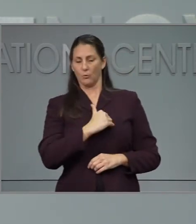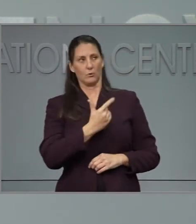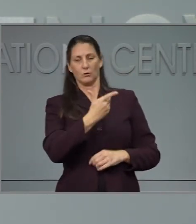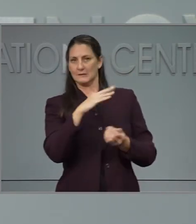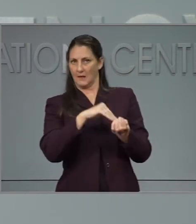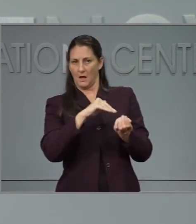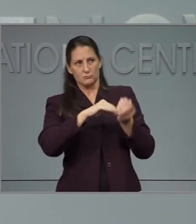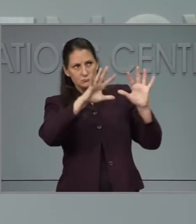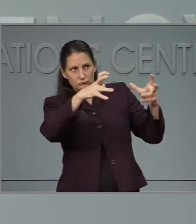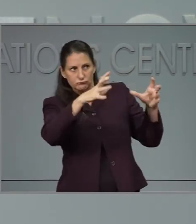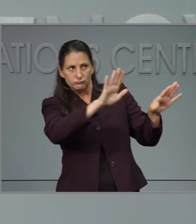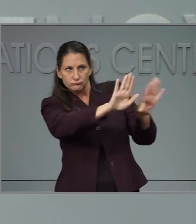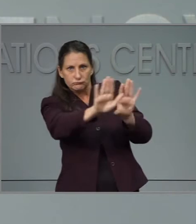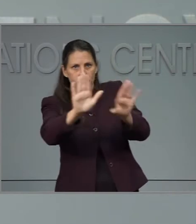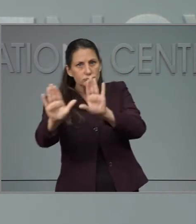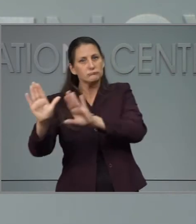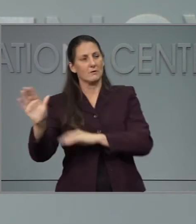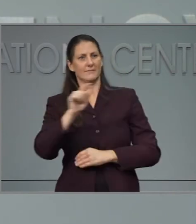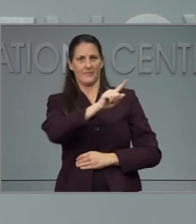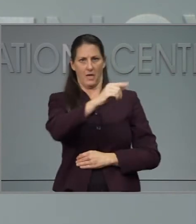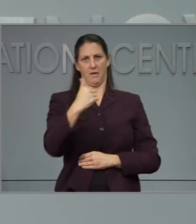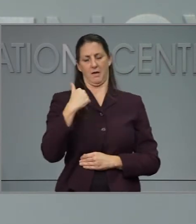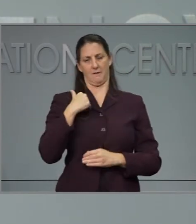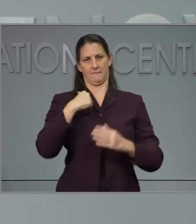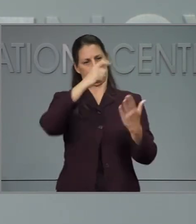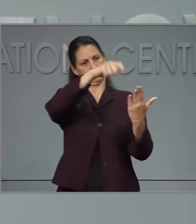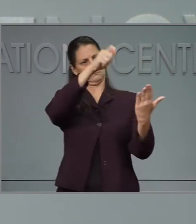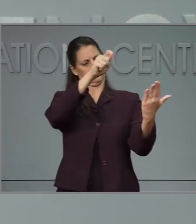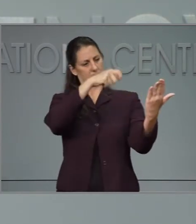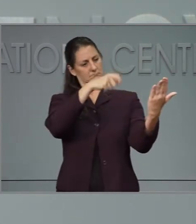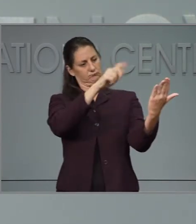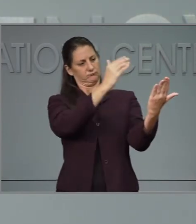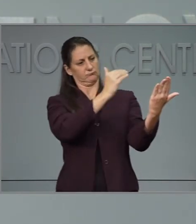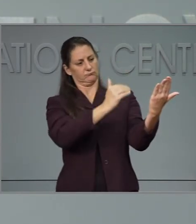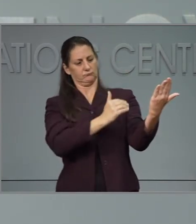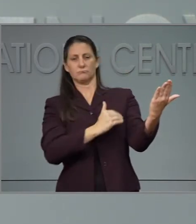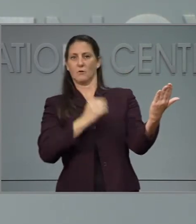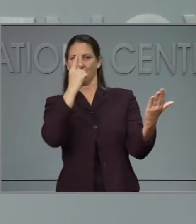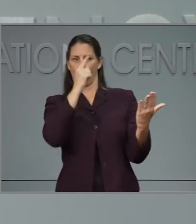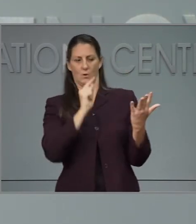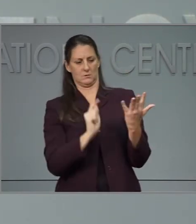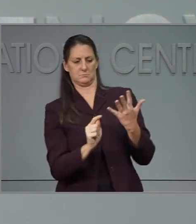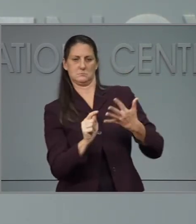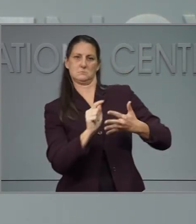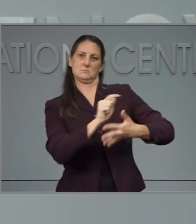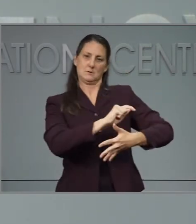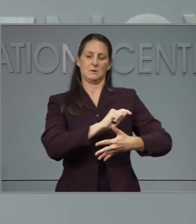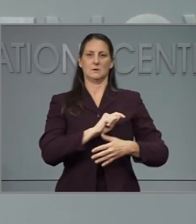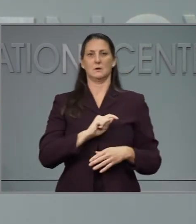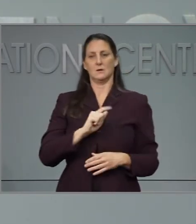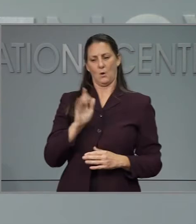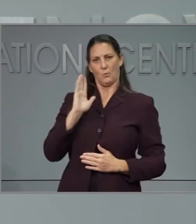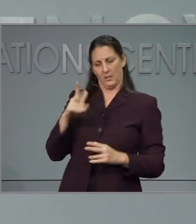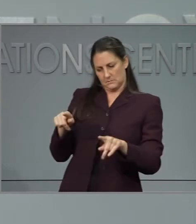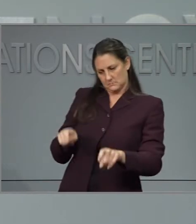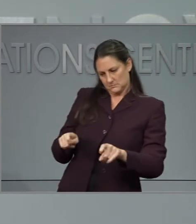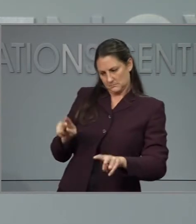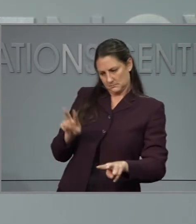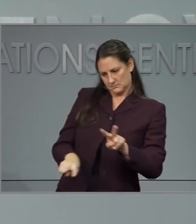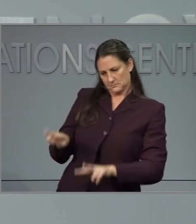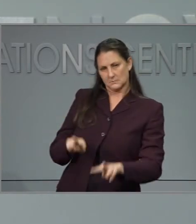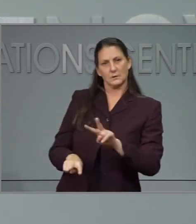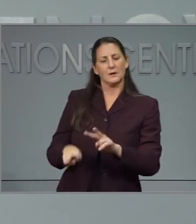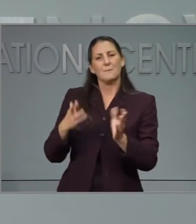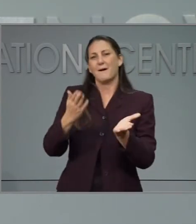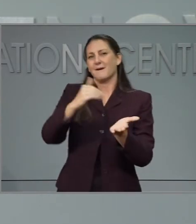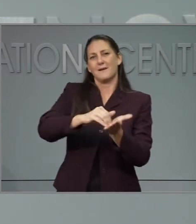salud, pueden definir si es esta enfermedad inflamatoria de multisistemas. Así que colaboramos con